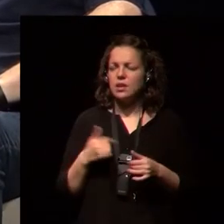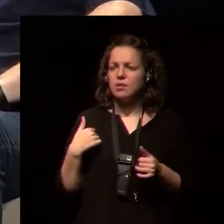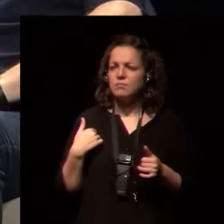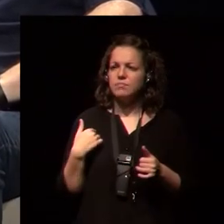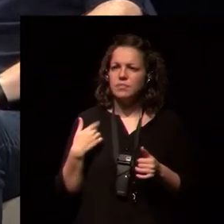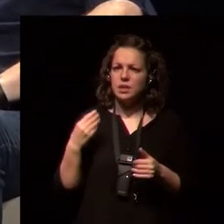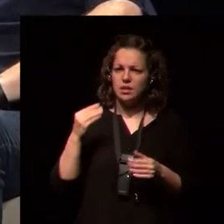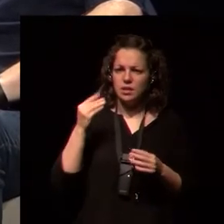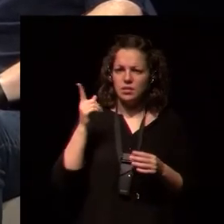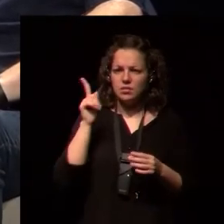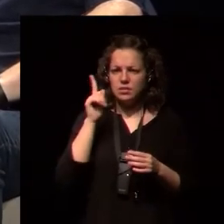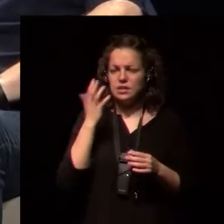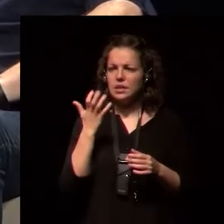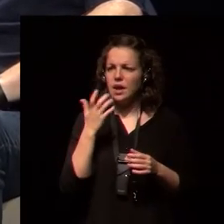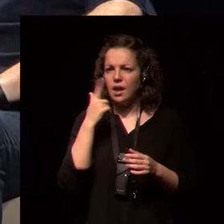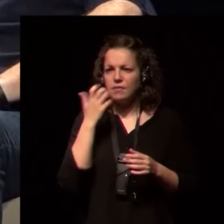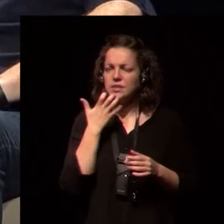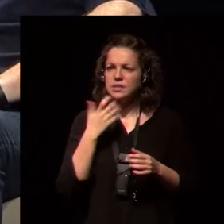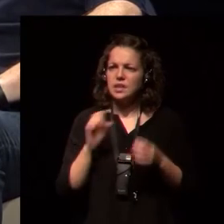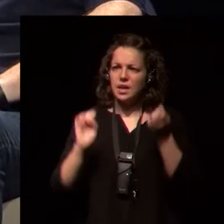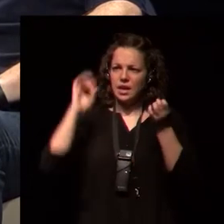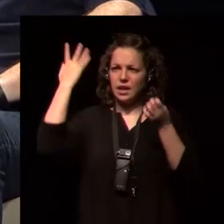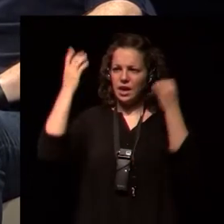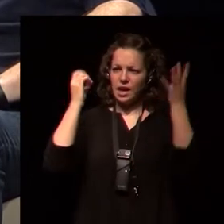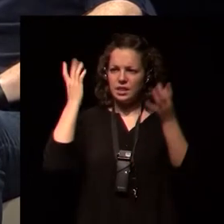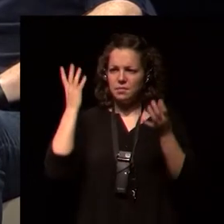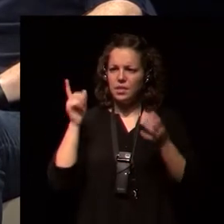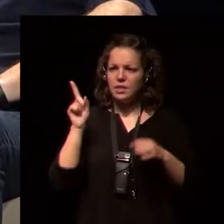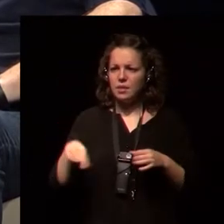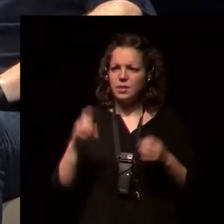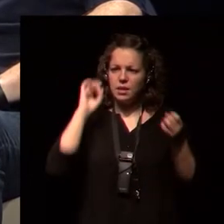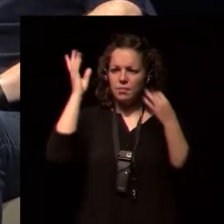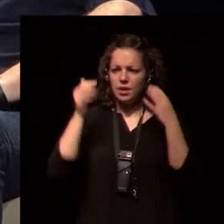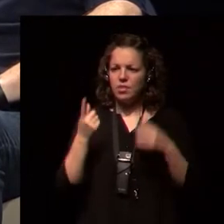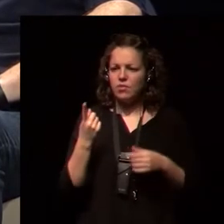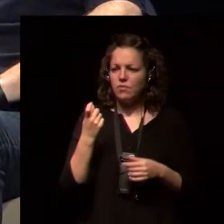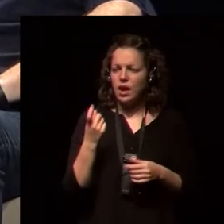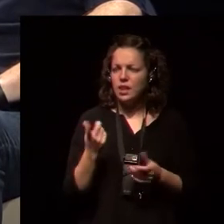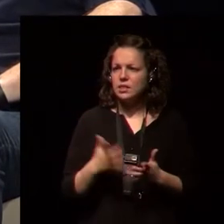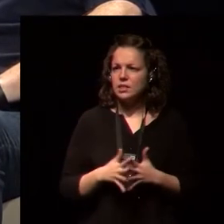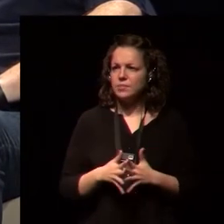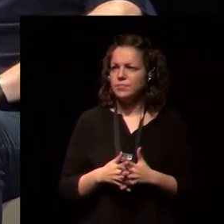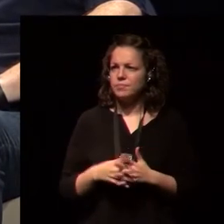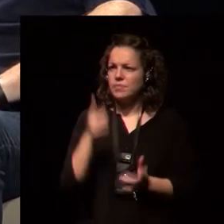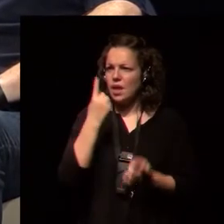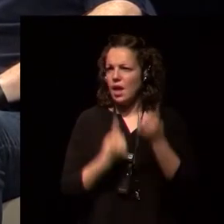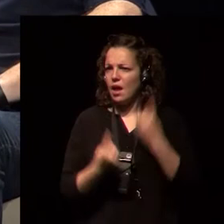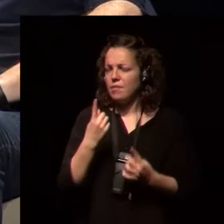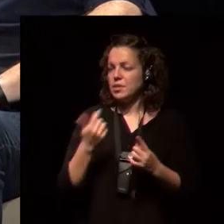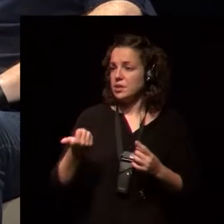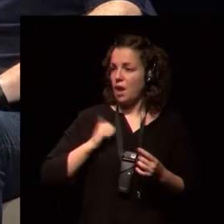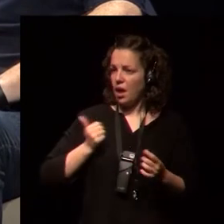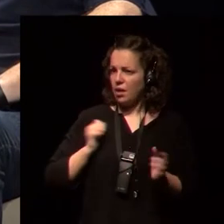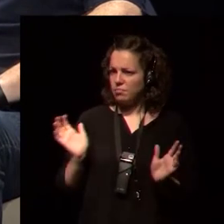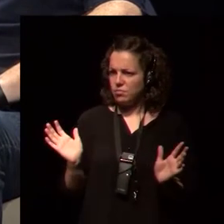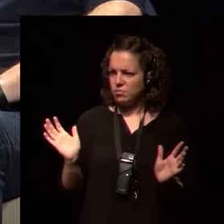la posibilidad de que la creatividad y que esta falta de imaginación, sin saberlo, a veces se está